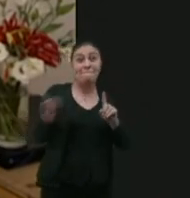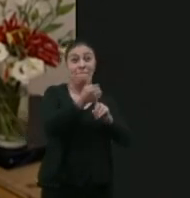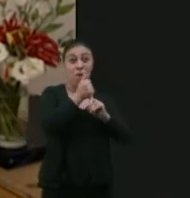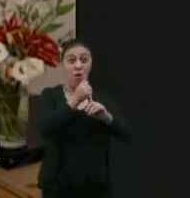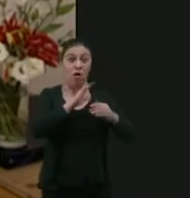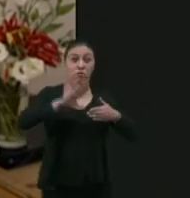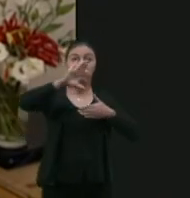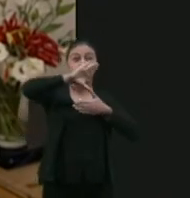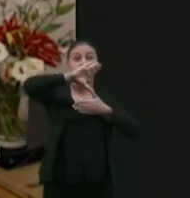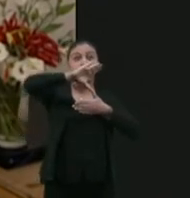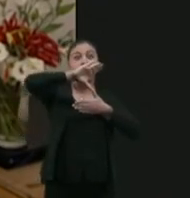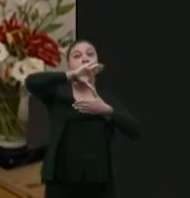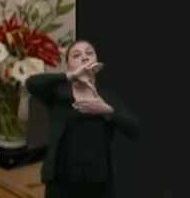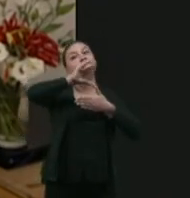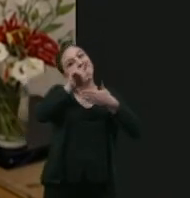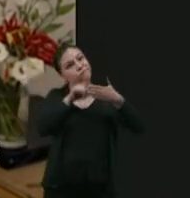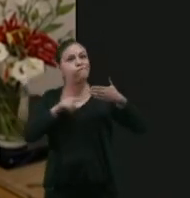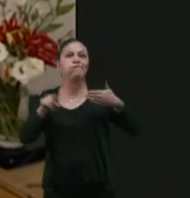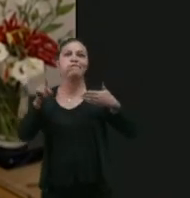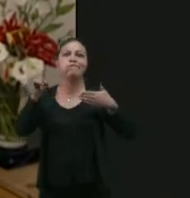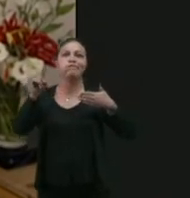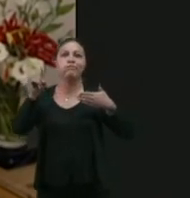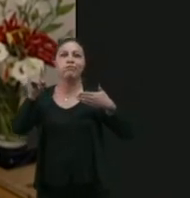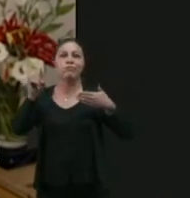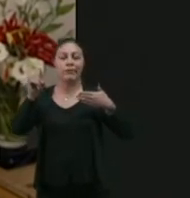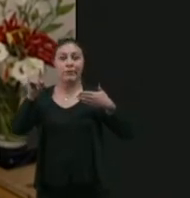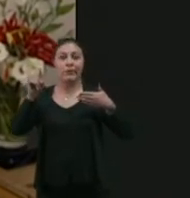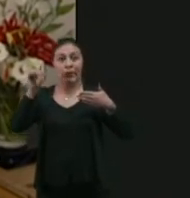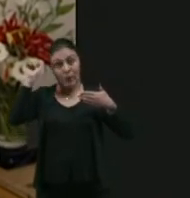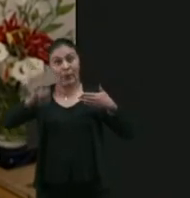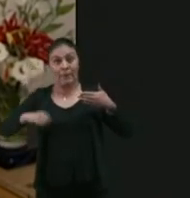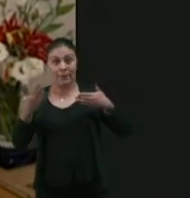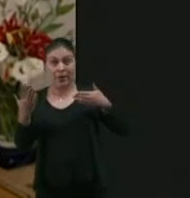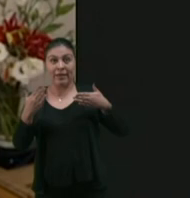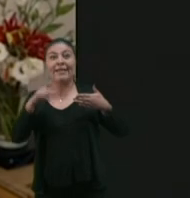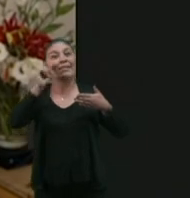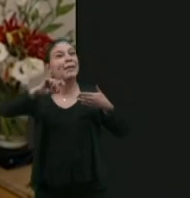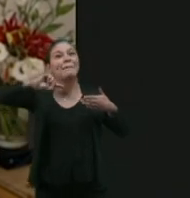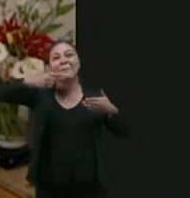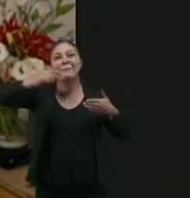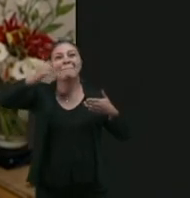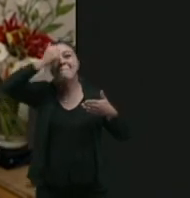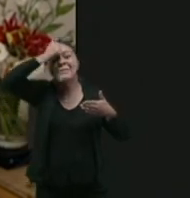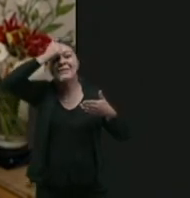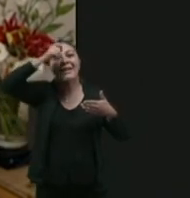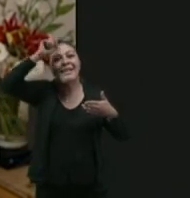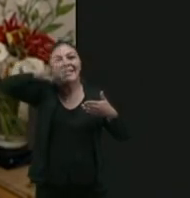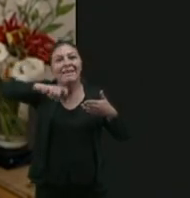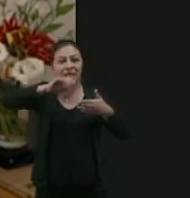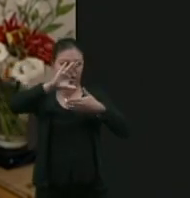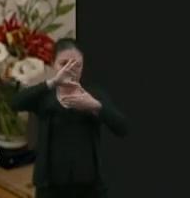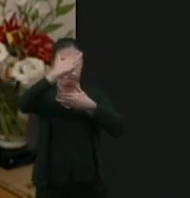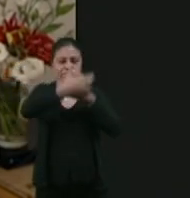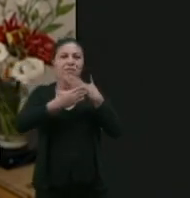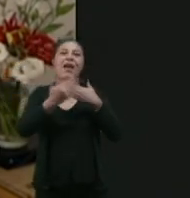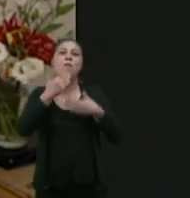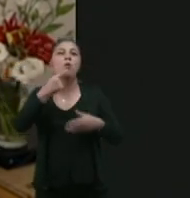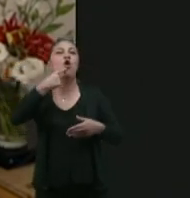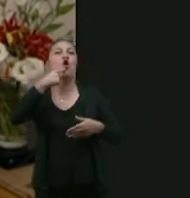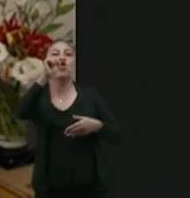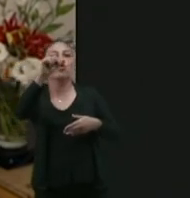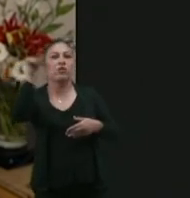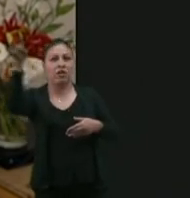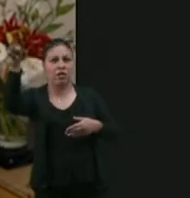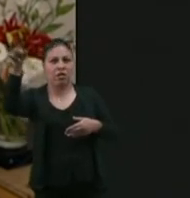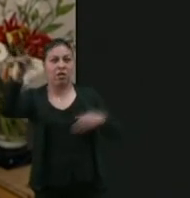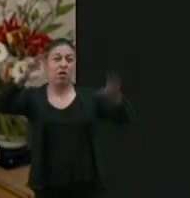fase local, es prácticamente imposible hacer eso así. Ustedes no escuchan de compañías rusas exitosas que sean líderes